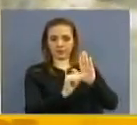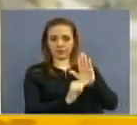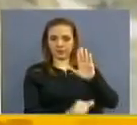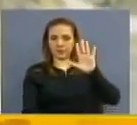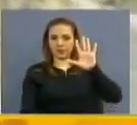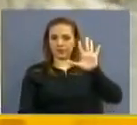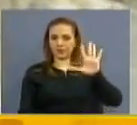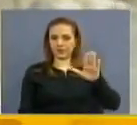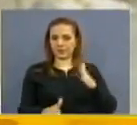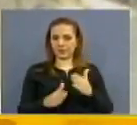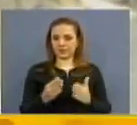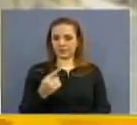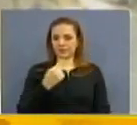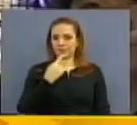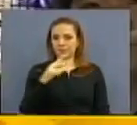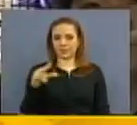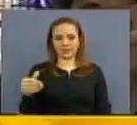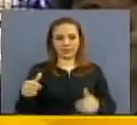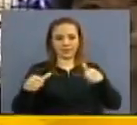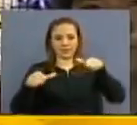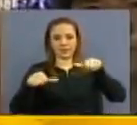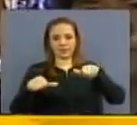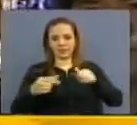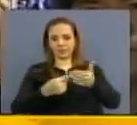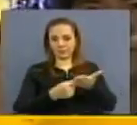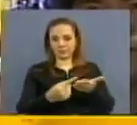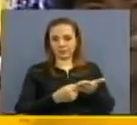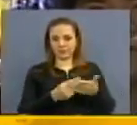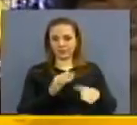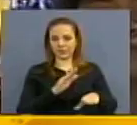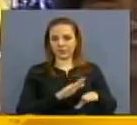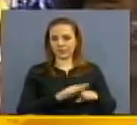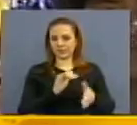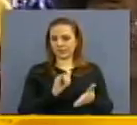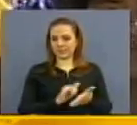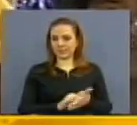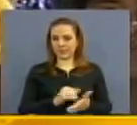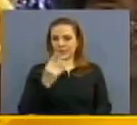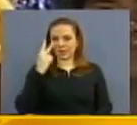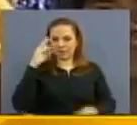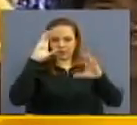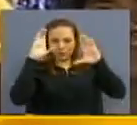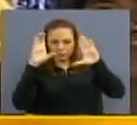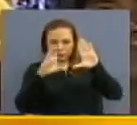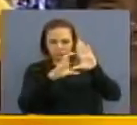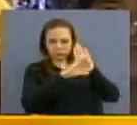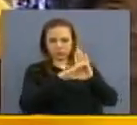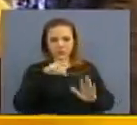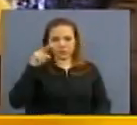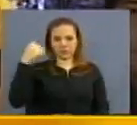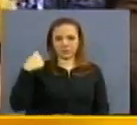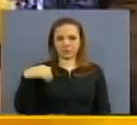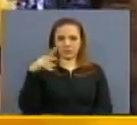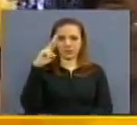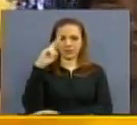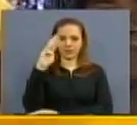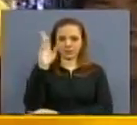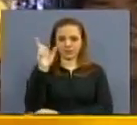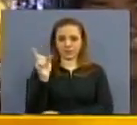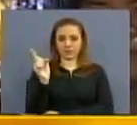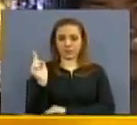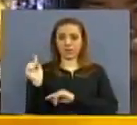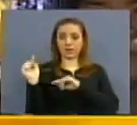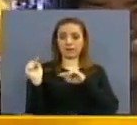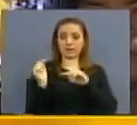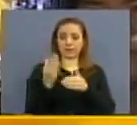tal cual fue plasmado, no aceptan negociaciones en torno a este sentido. Usted ve las imágenes de nuestro compañero Rafael Botello, donde están llegando algunos de